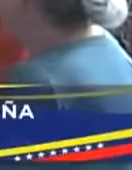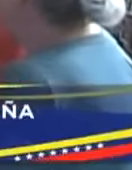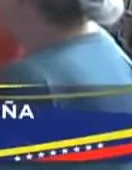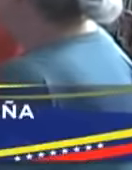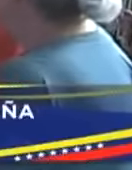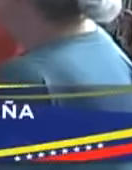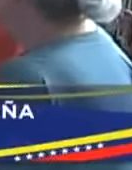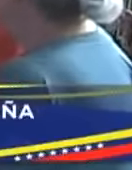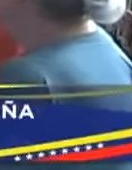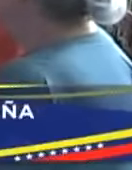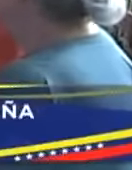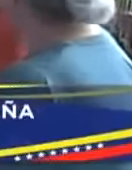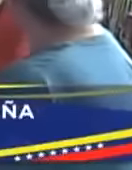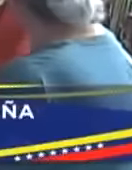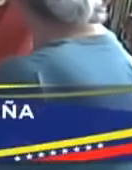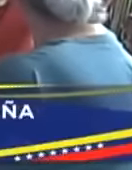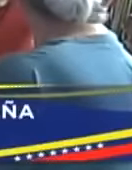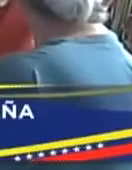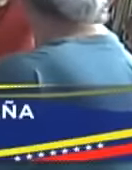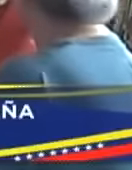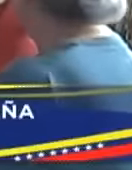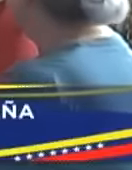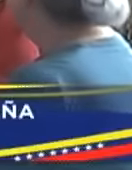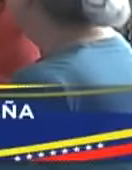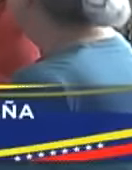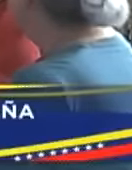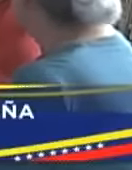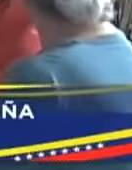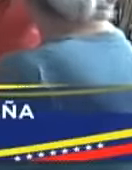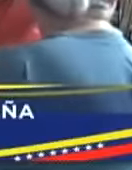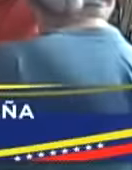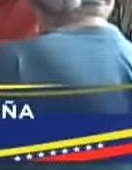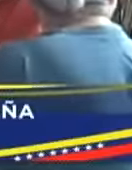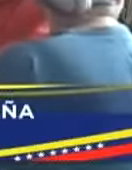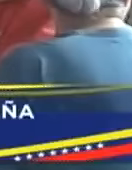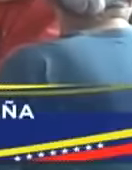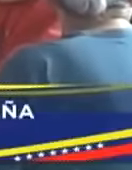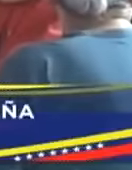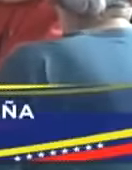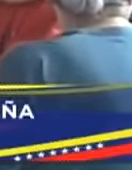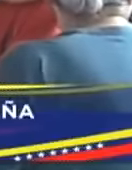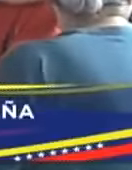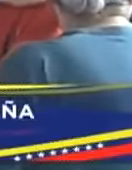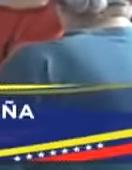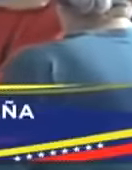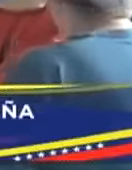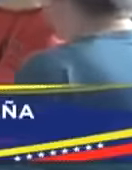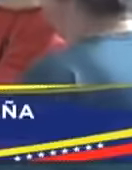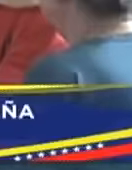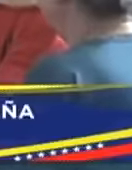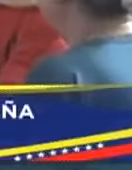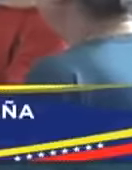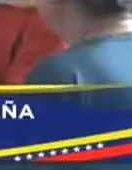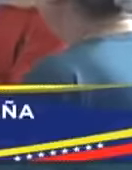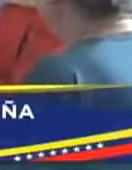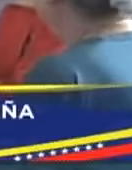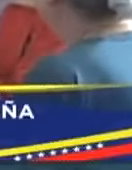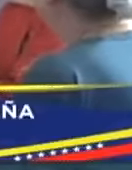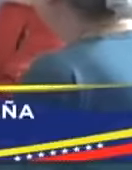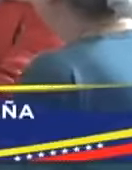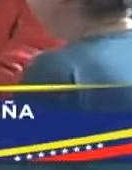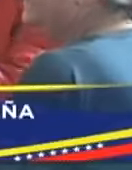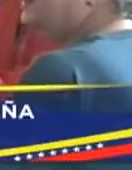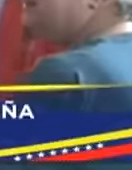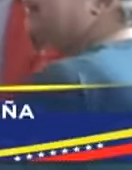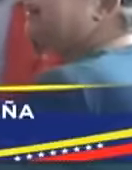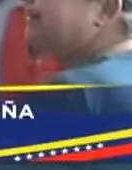He ahí la lección de que hay que aprender del pueblo, de su capacidad de organización, de resistencia, de resiliencia y creación,